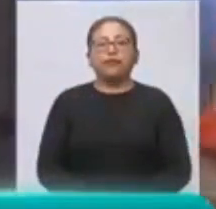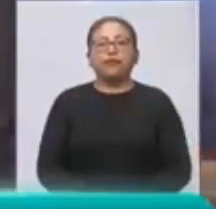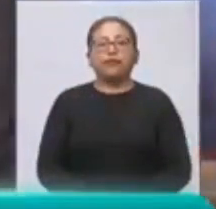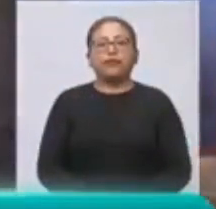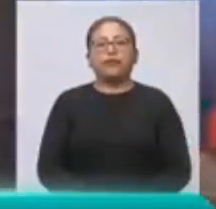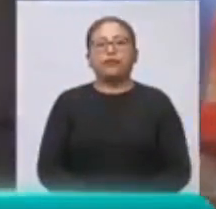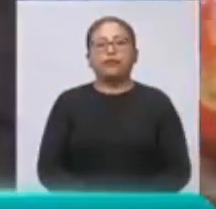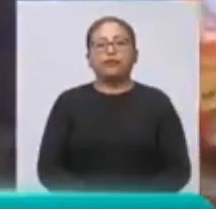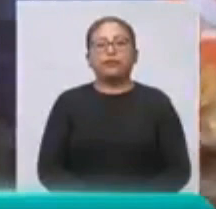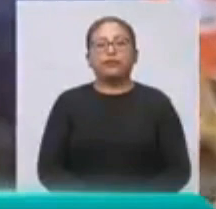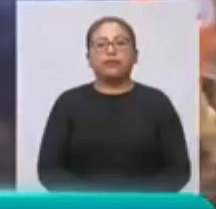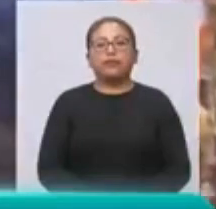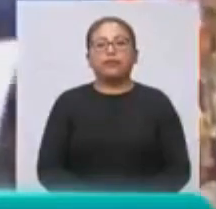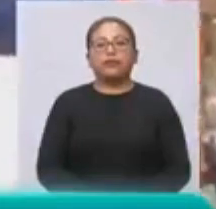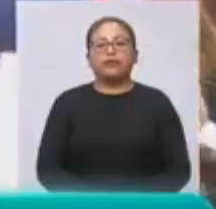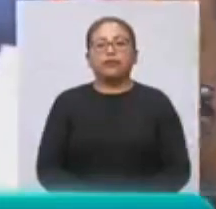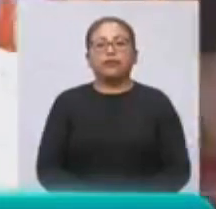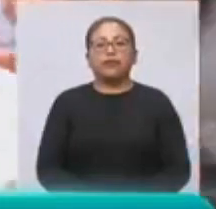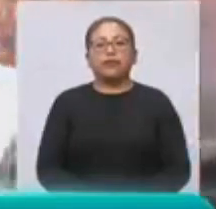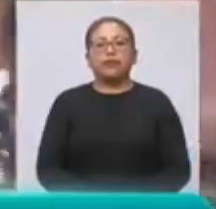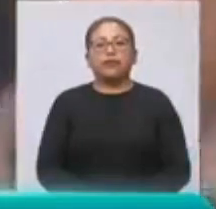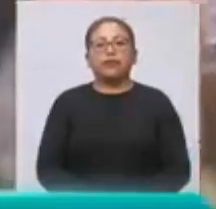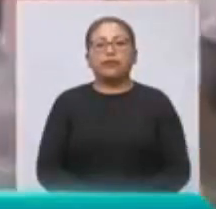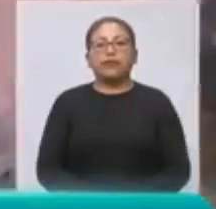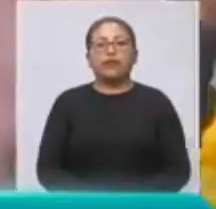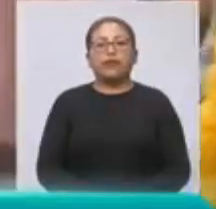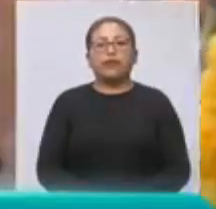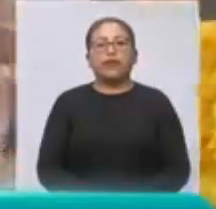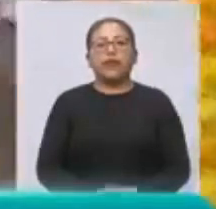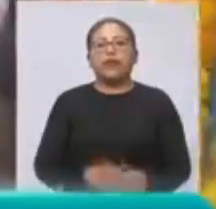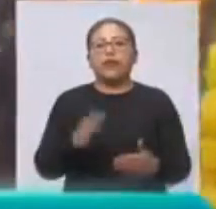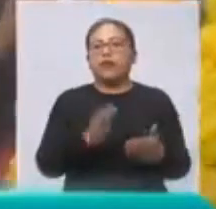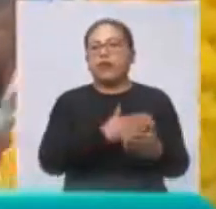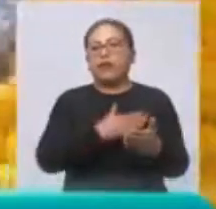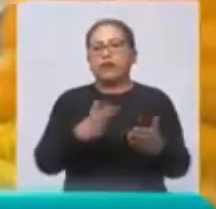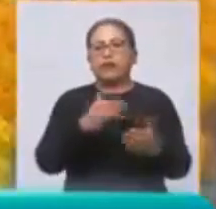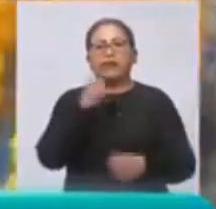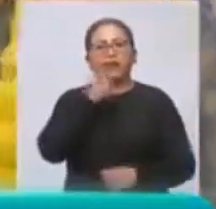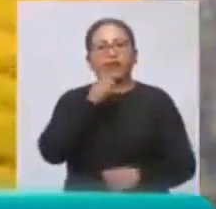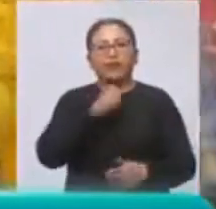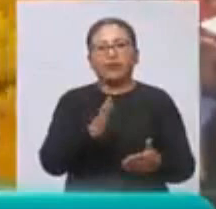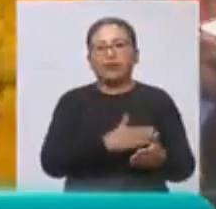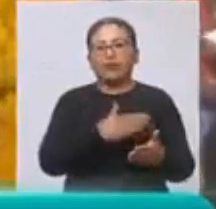presidente, llévelo presente, deje firmando el